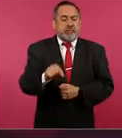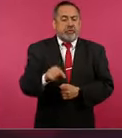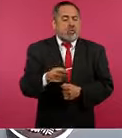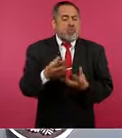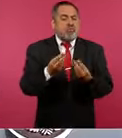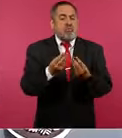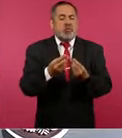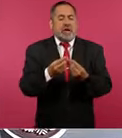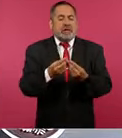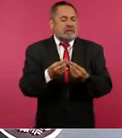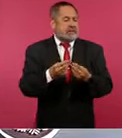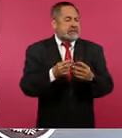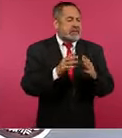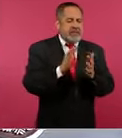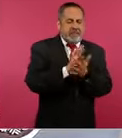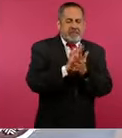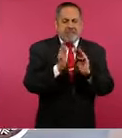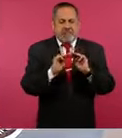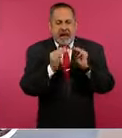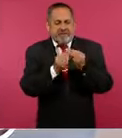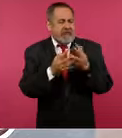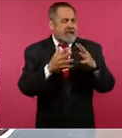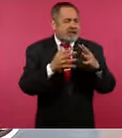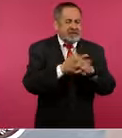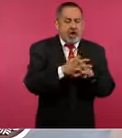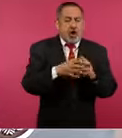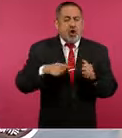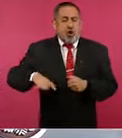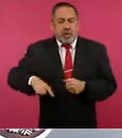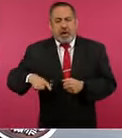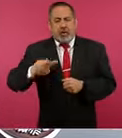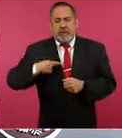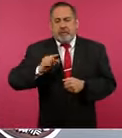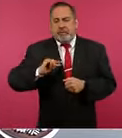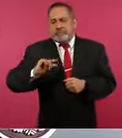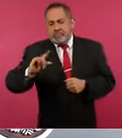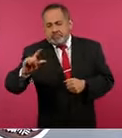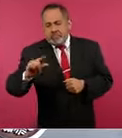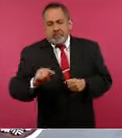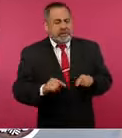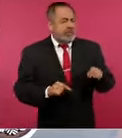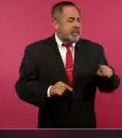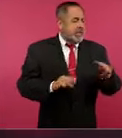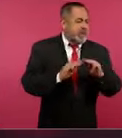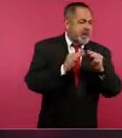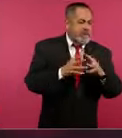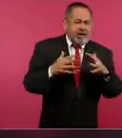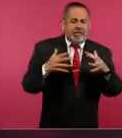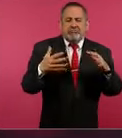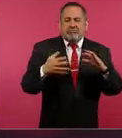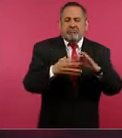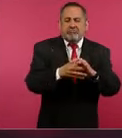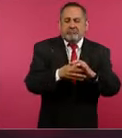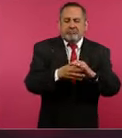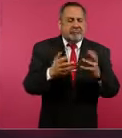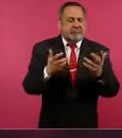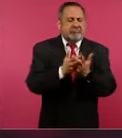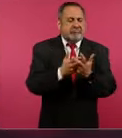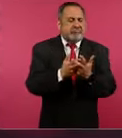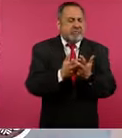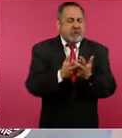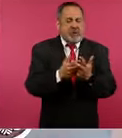asociación delictuosa, mucho contubernio entre autoridades y delincuencia. Bueno,